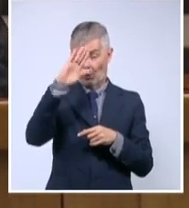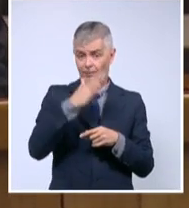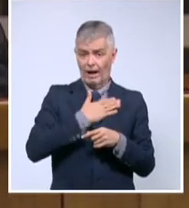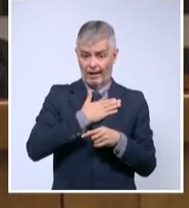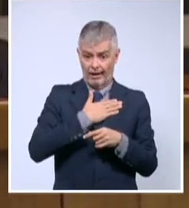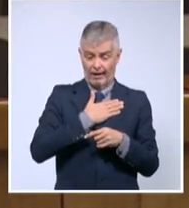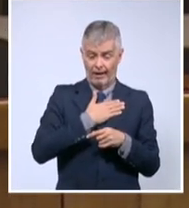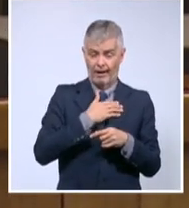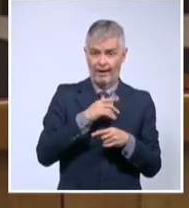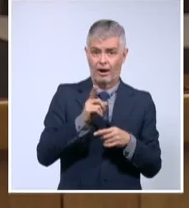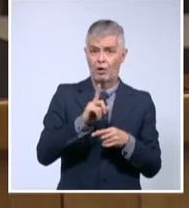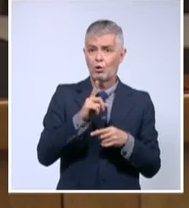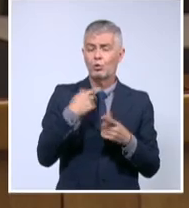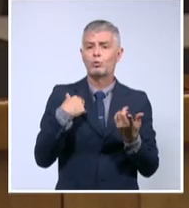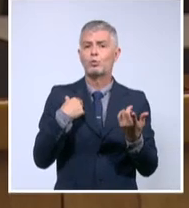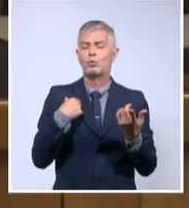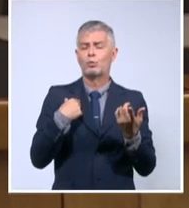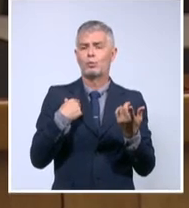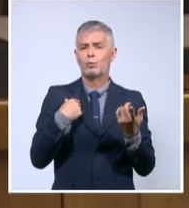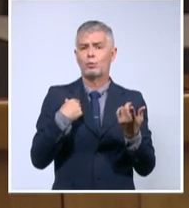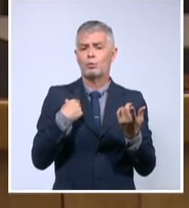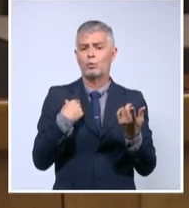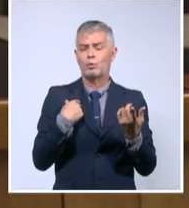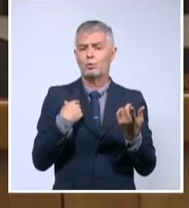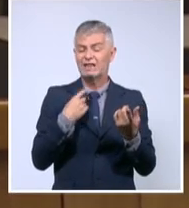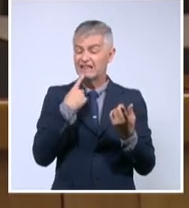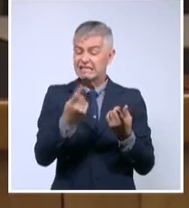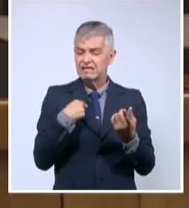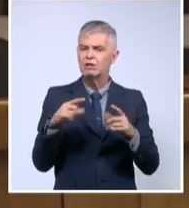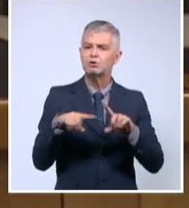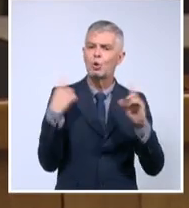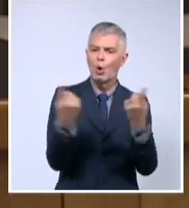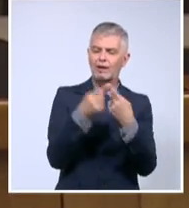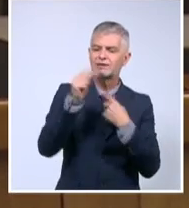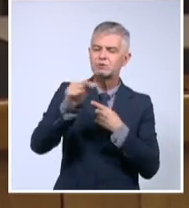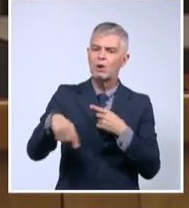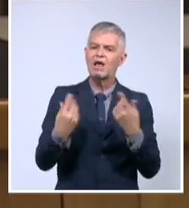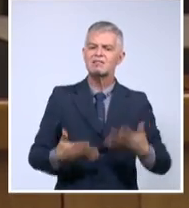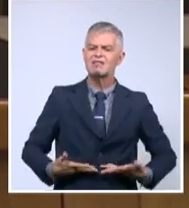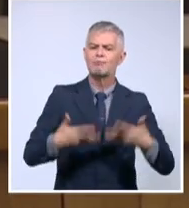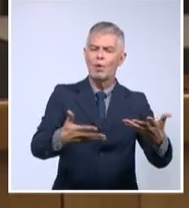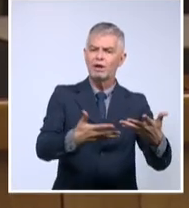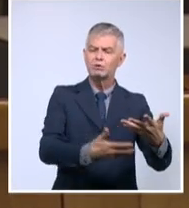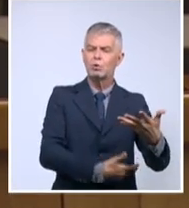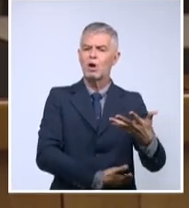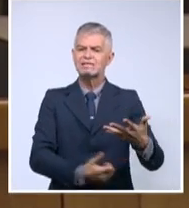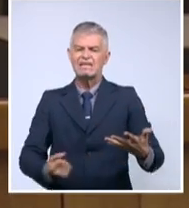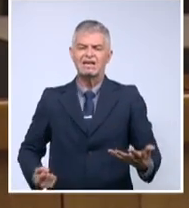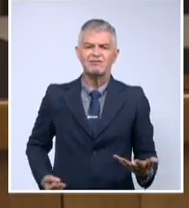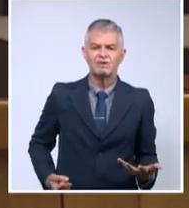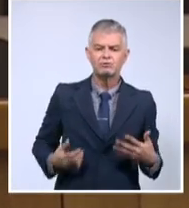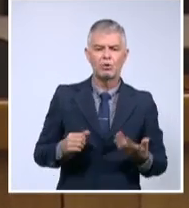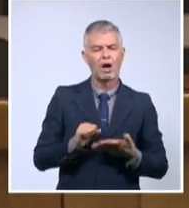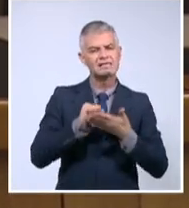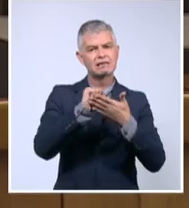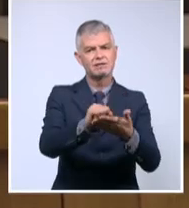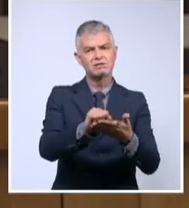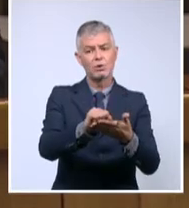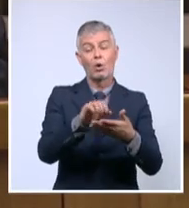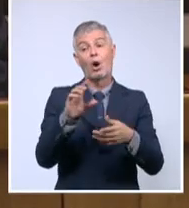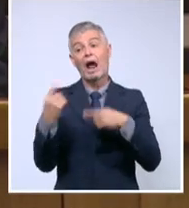diferencias entre quienes están dispuestos al sacrificio por servirla y los que quisieran servirse de ella o entregarla a